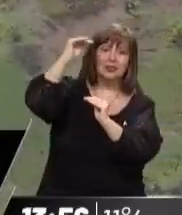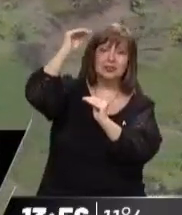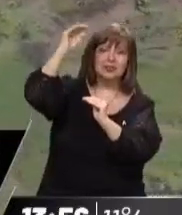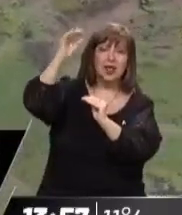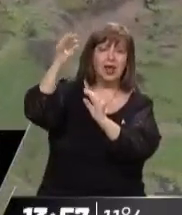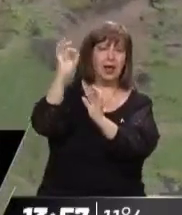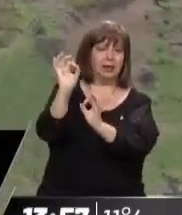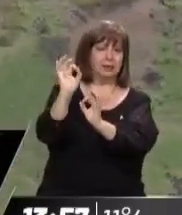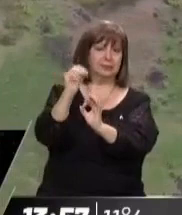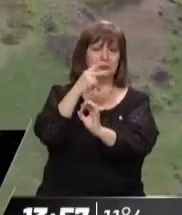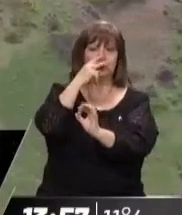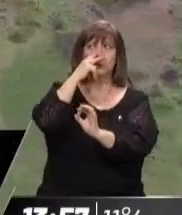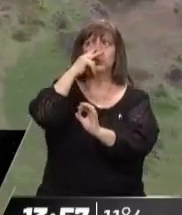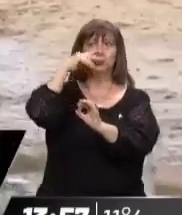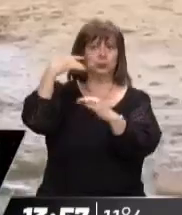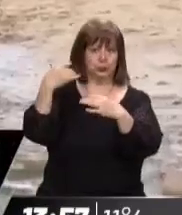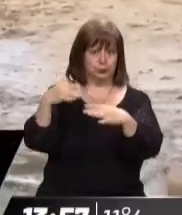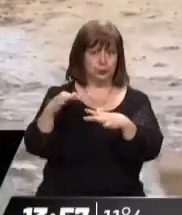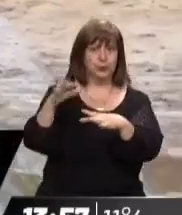exclusivos departamentos